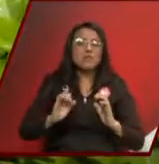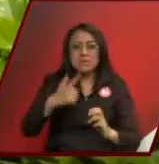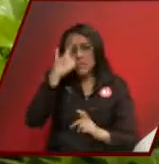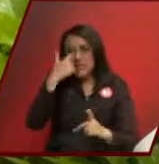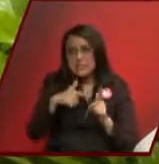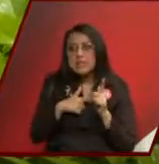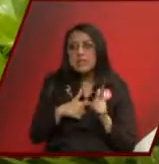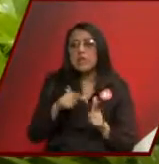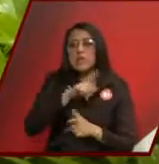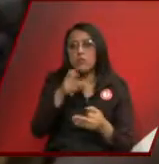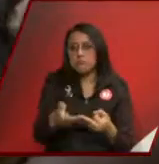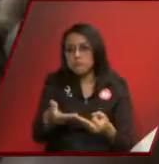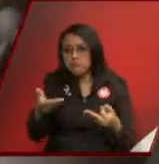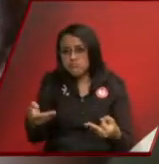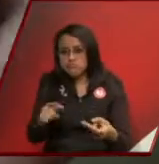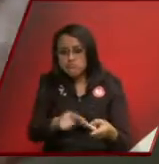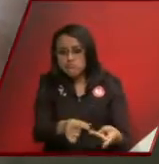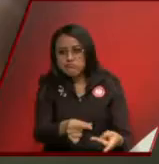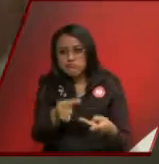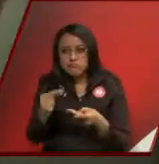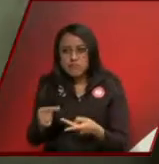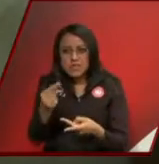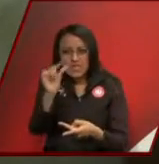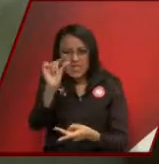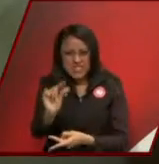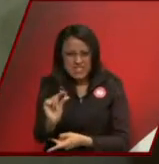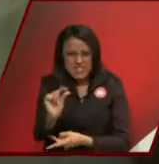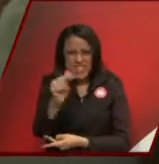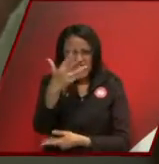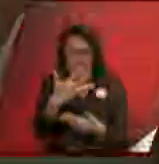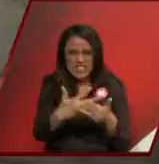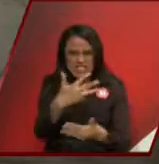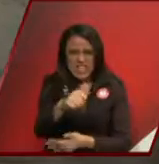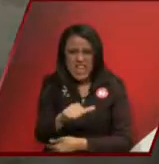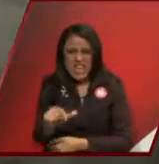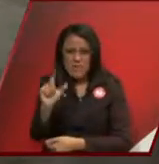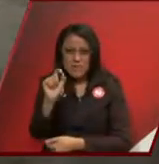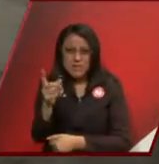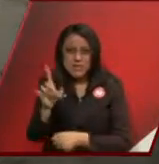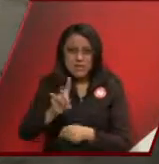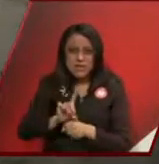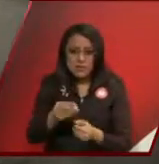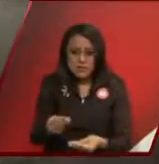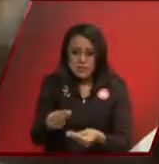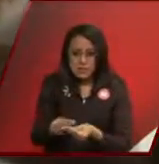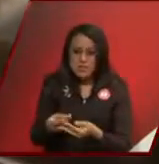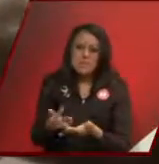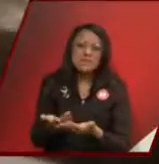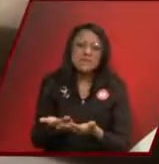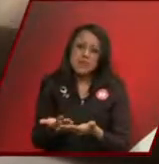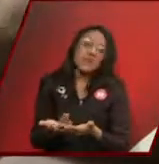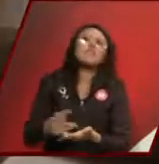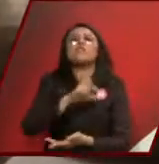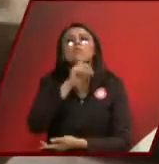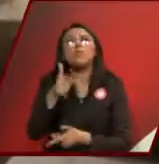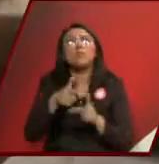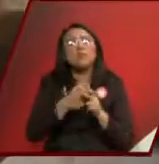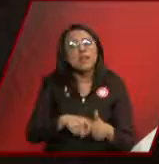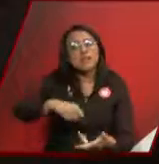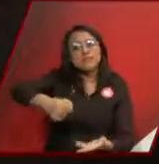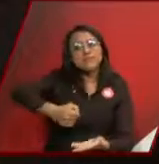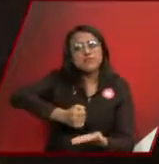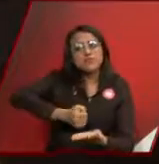cosechar. Posteriormente, se pone a secar el grano de 15 a 20 días y es entonces cuando inicia el trabajo del mortero.